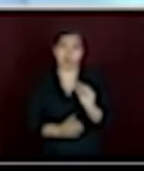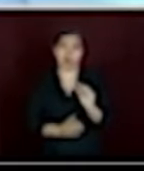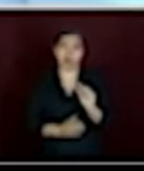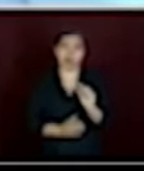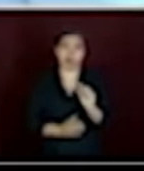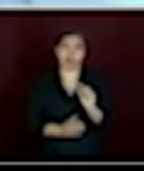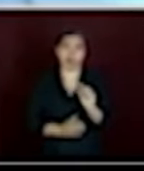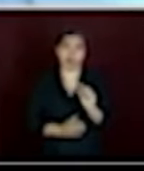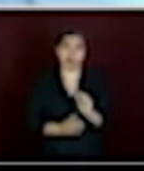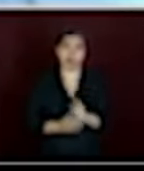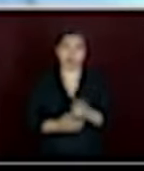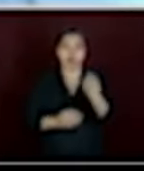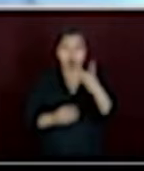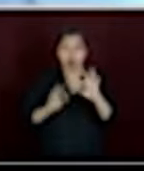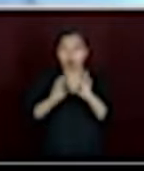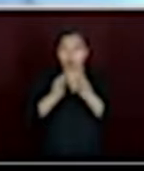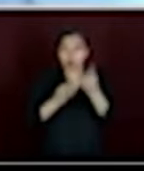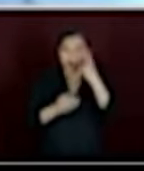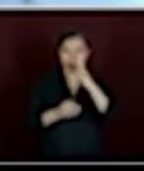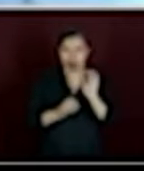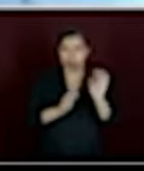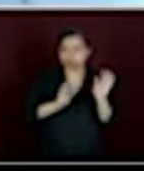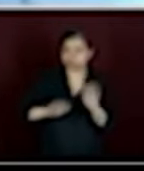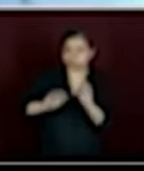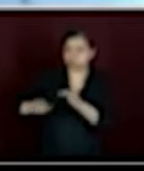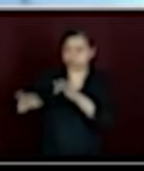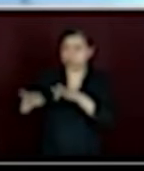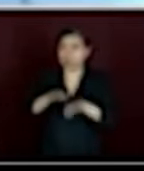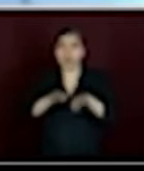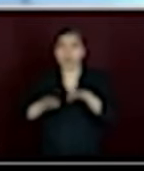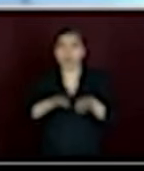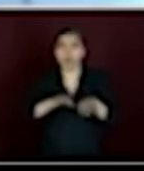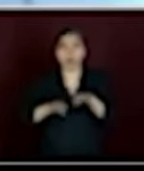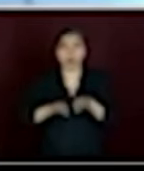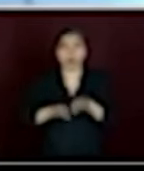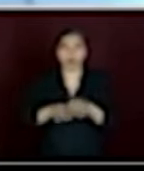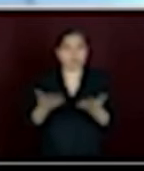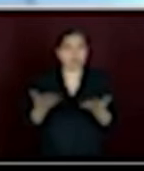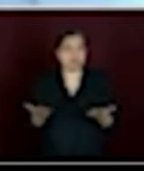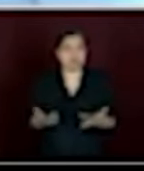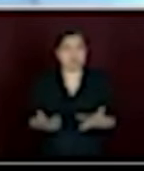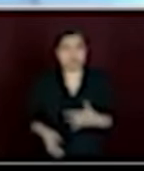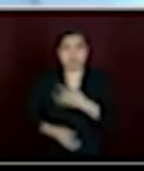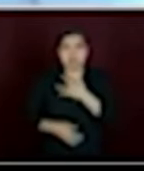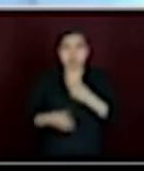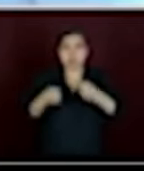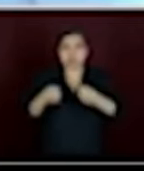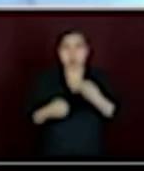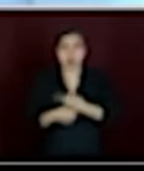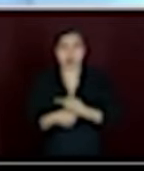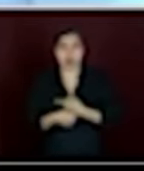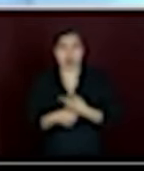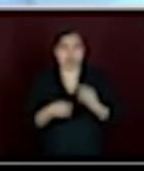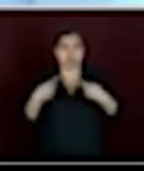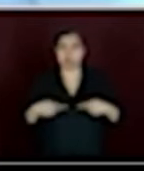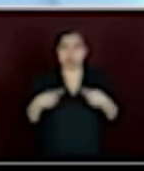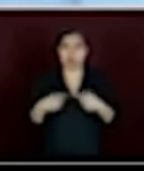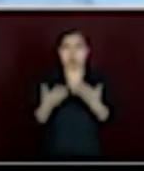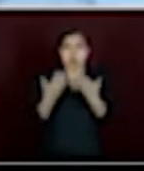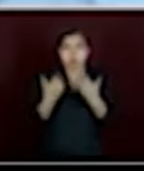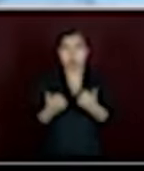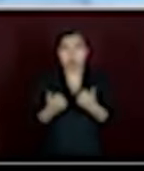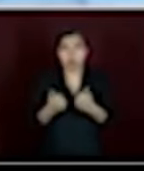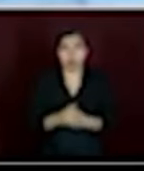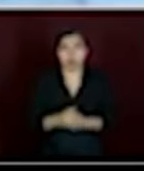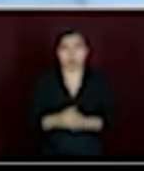en términos de lo que ella proyecta de ganar las elecciones, proyecta como presidenta de la República, primera presidenta mujer en la